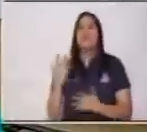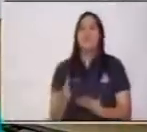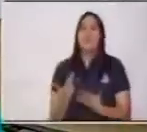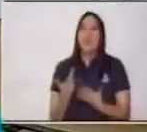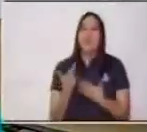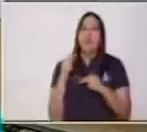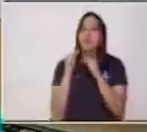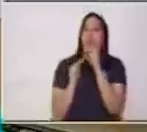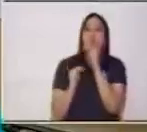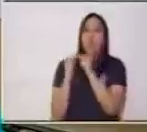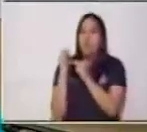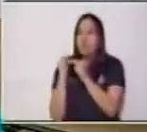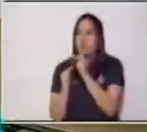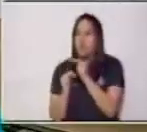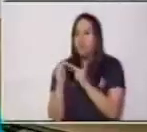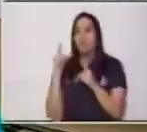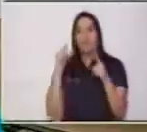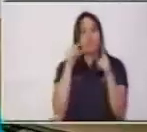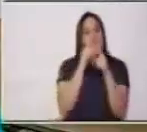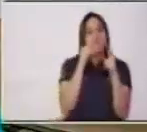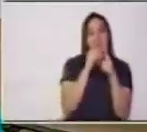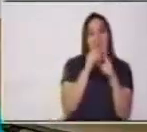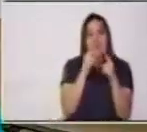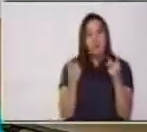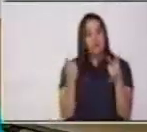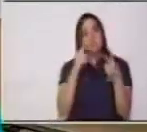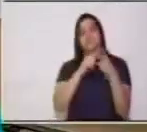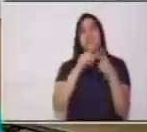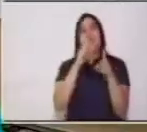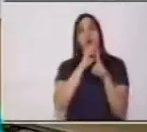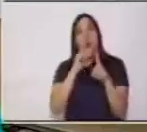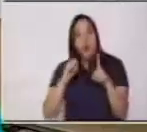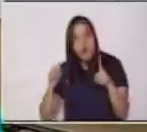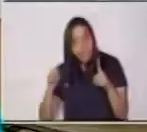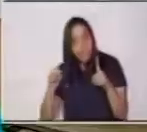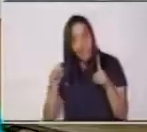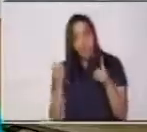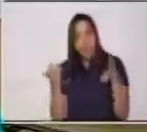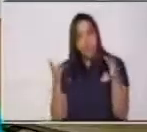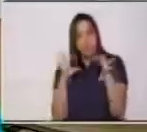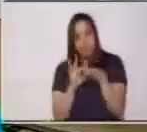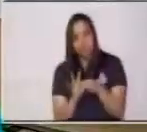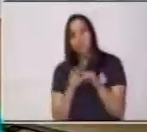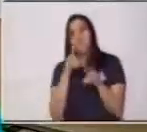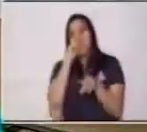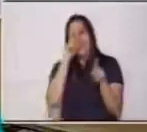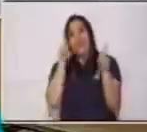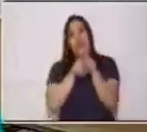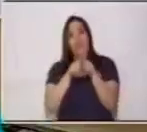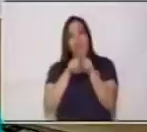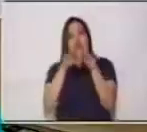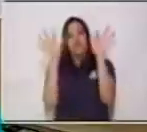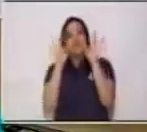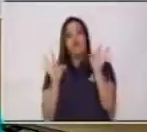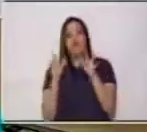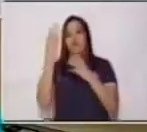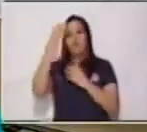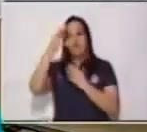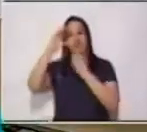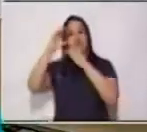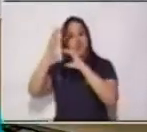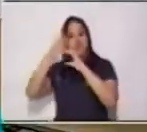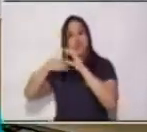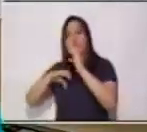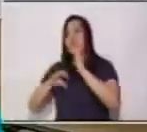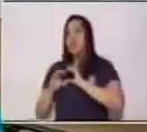es una construcción de obras, de palabras, y que forman oraciones, que a su vez van a formar el texto, que están dominados o